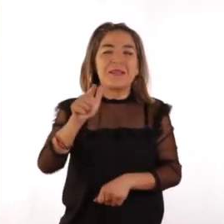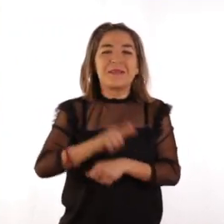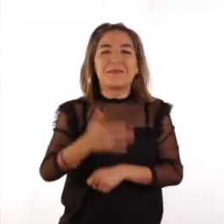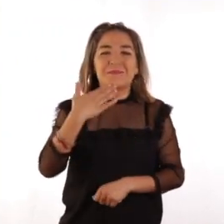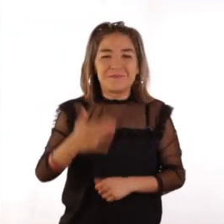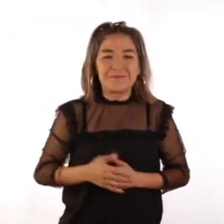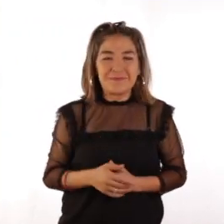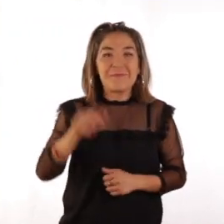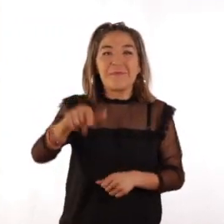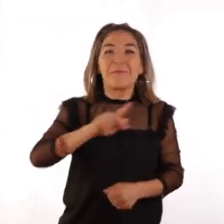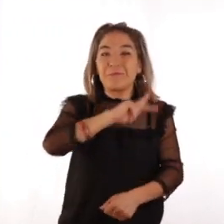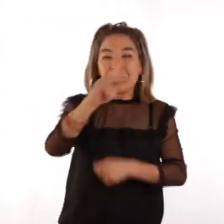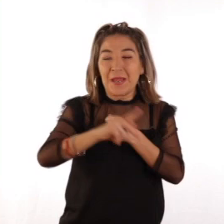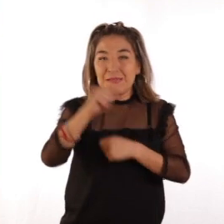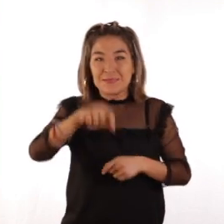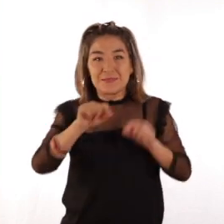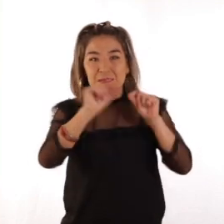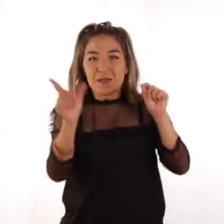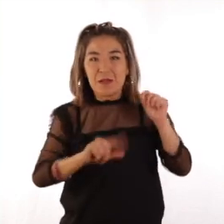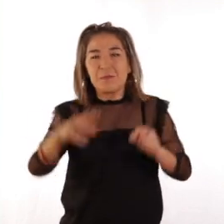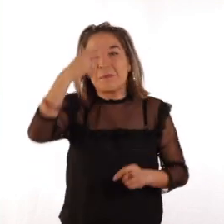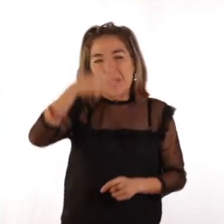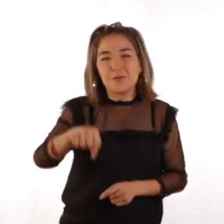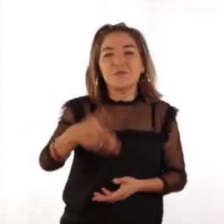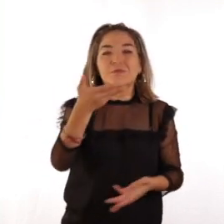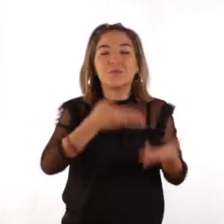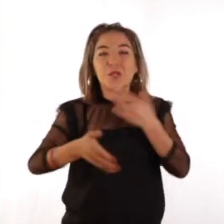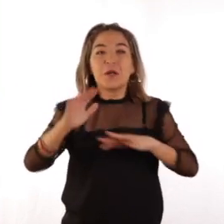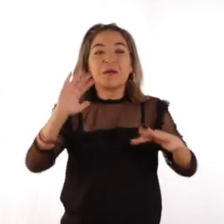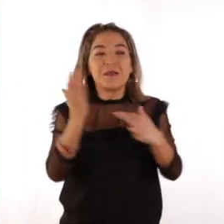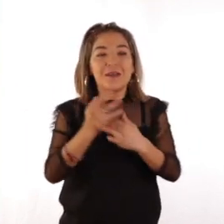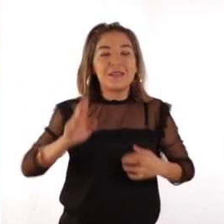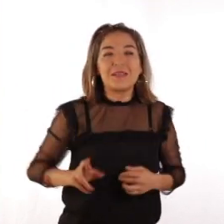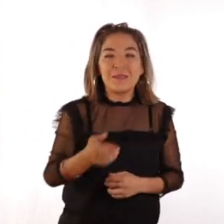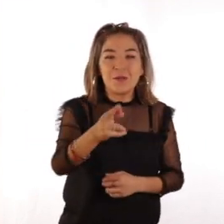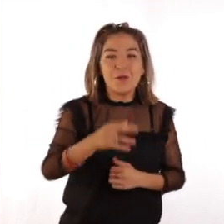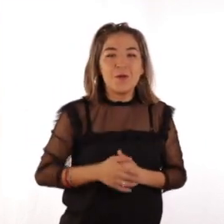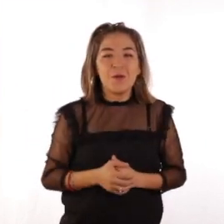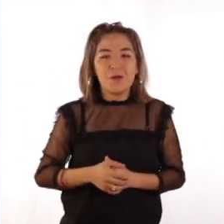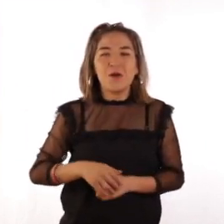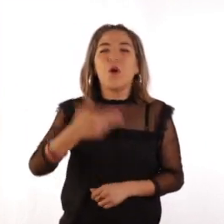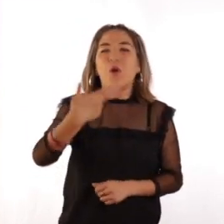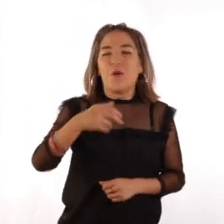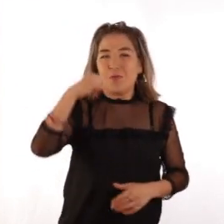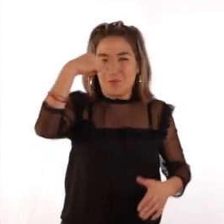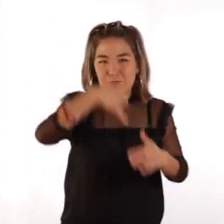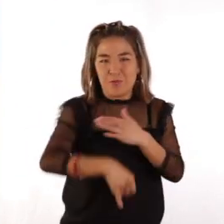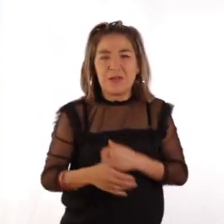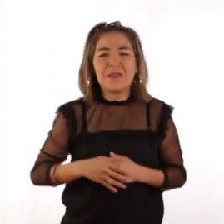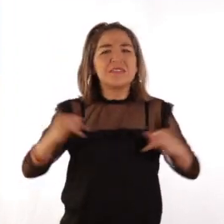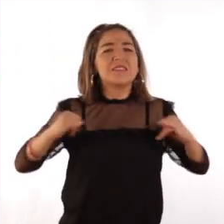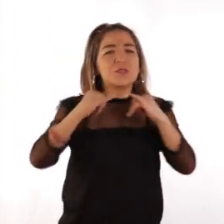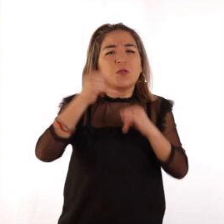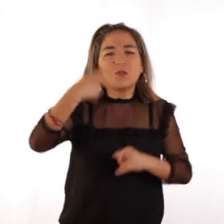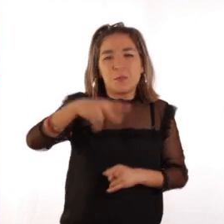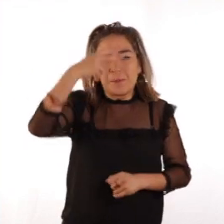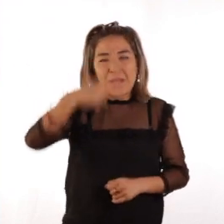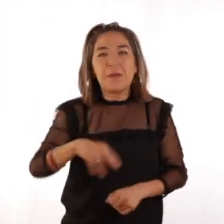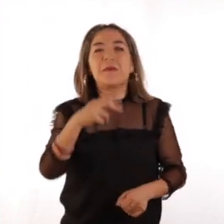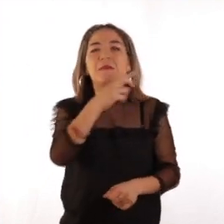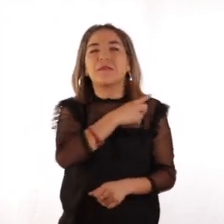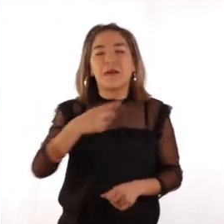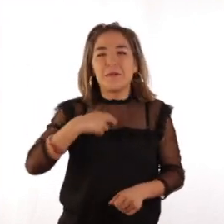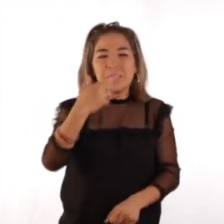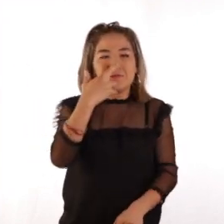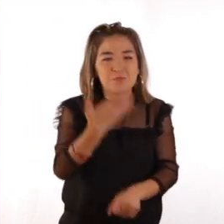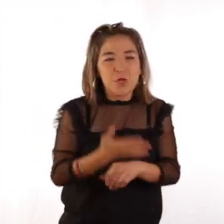Guatemala. Con el país anterior, México comparte cauce con el río. Hondo. Instituto Mexicano